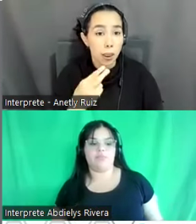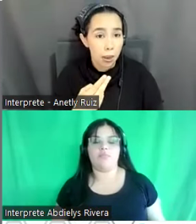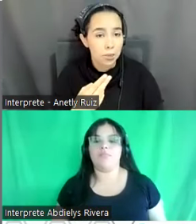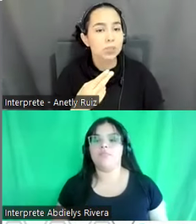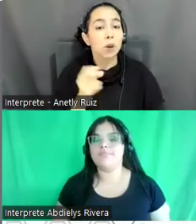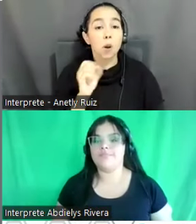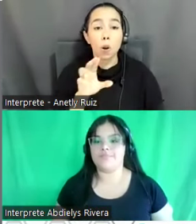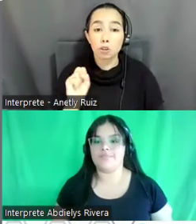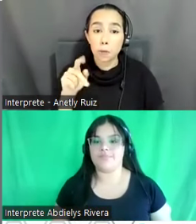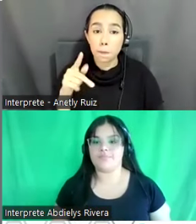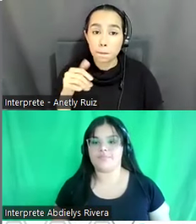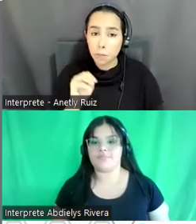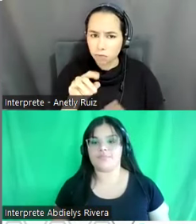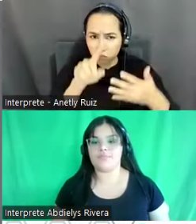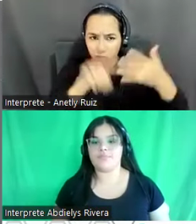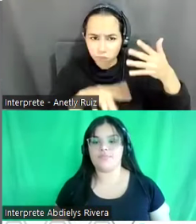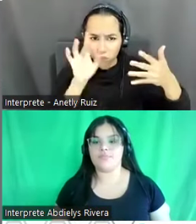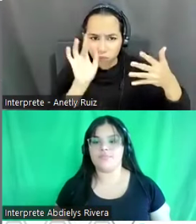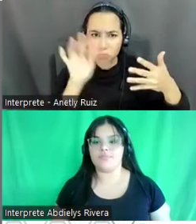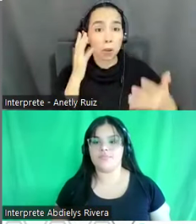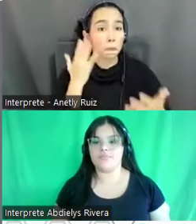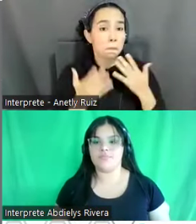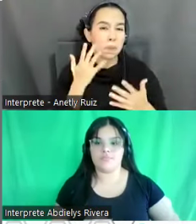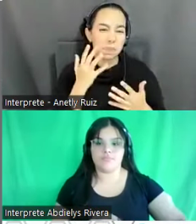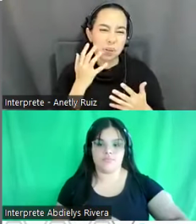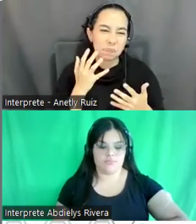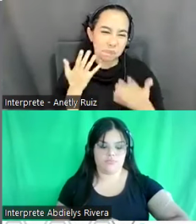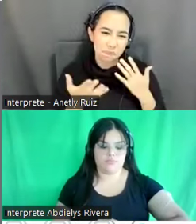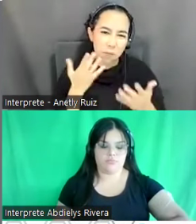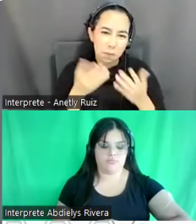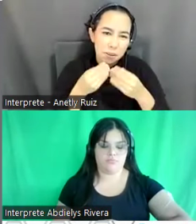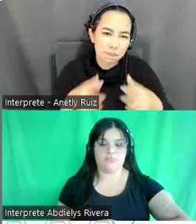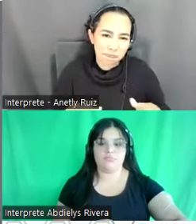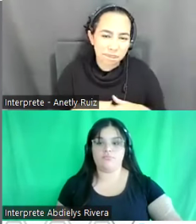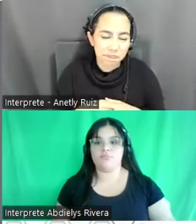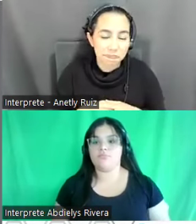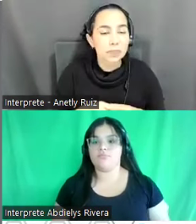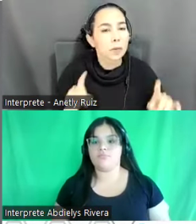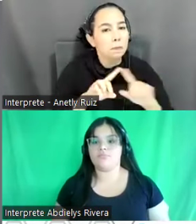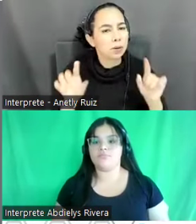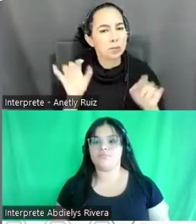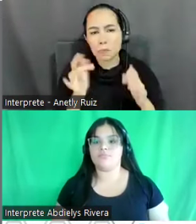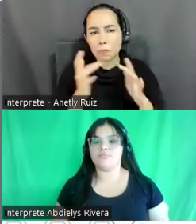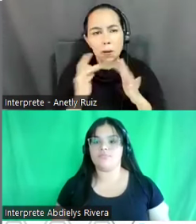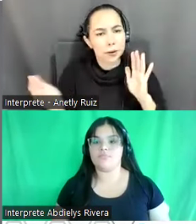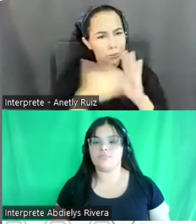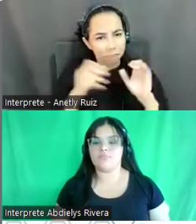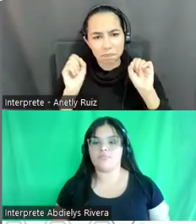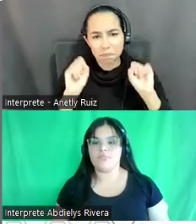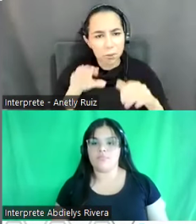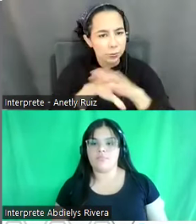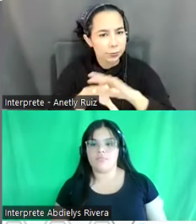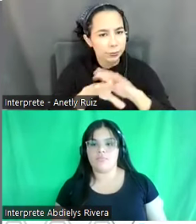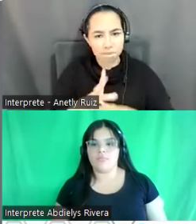sus correos electrónicos, que a lo mejor puede ser que se haya desviado para ese área. Pero siempre pueden entrar por el mismo enlace que ustedes tengan